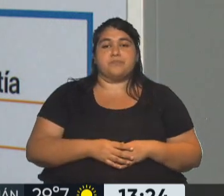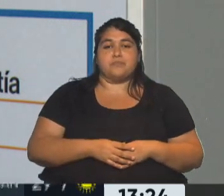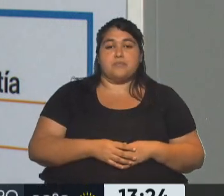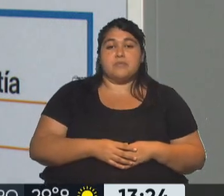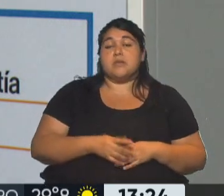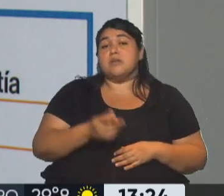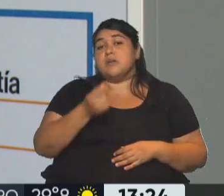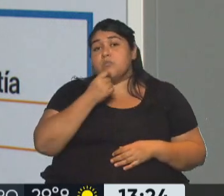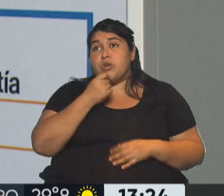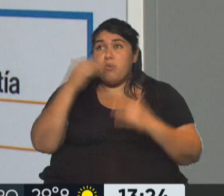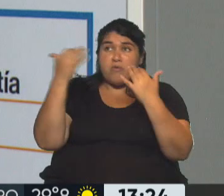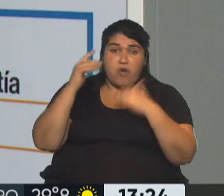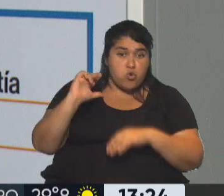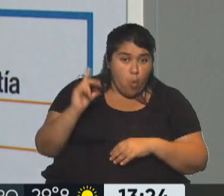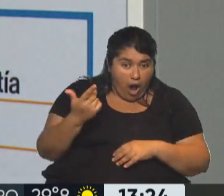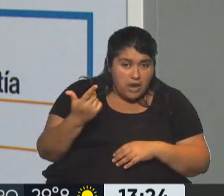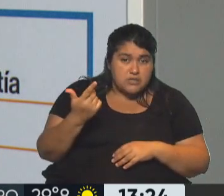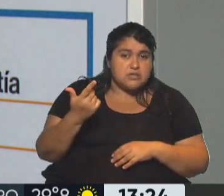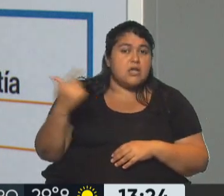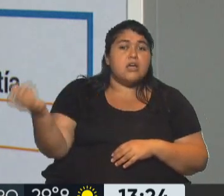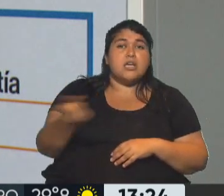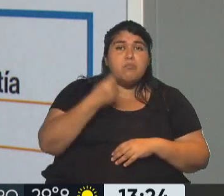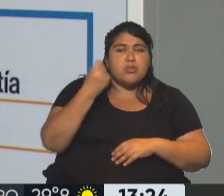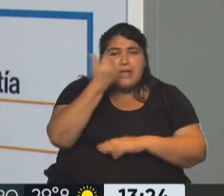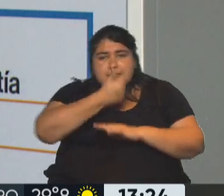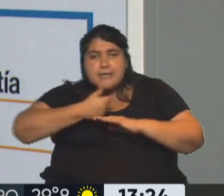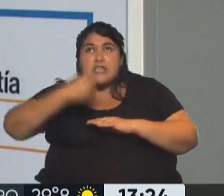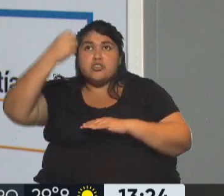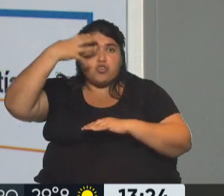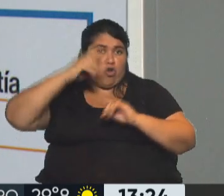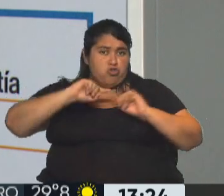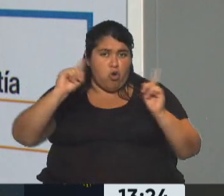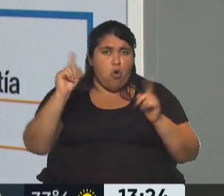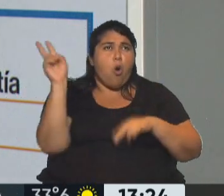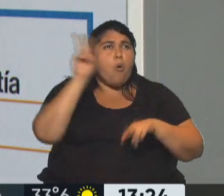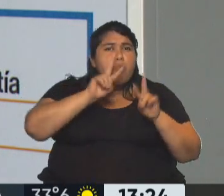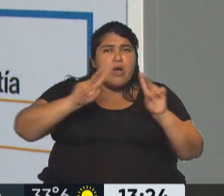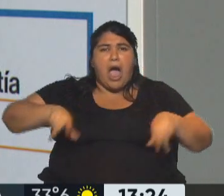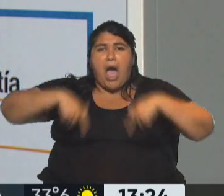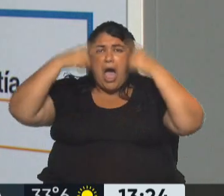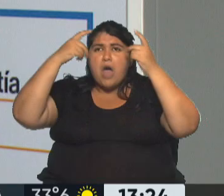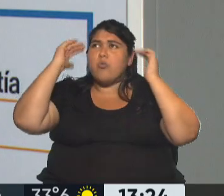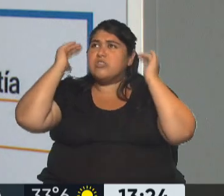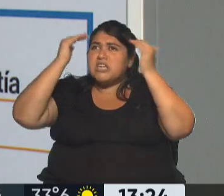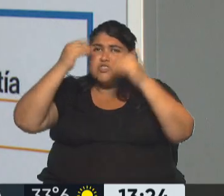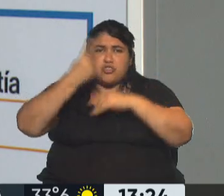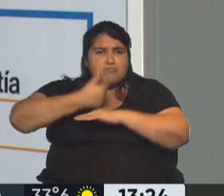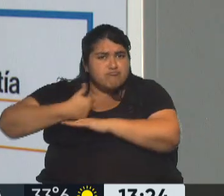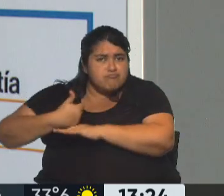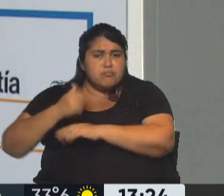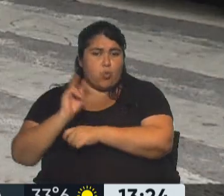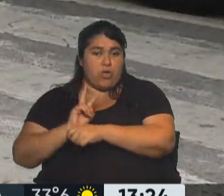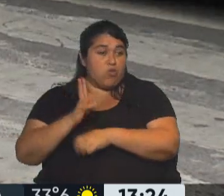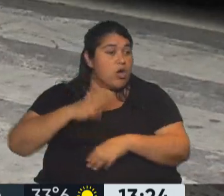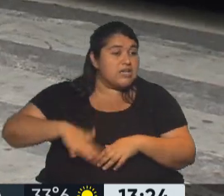Si no hay un aire acondicionado disponible, tratar de ponernos a la sombra o buscar espacios verdes, espacios que son lugares refrigerados naturalmente, ¿sí? Los espacios